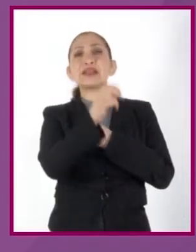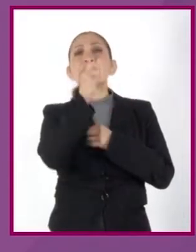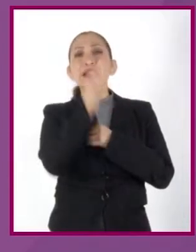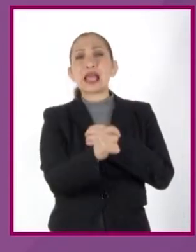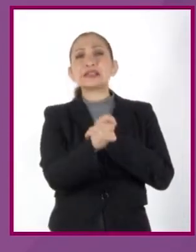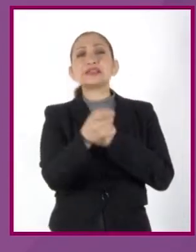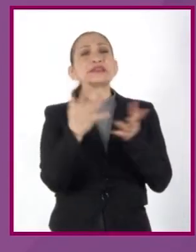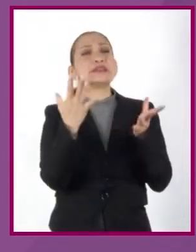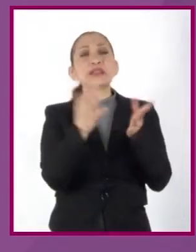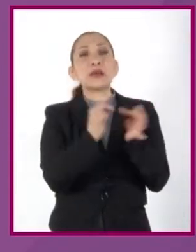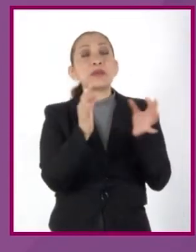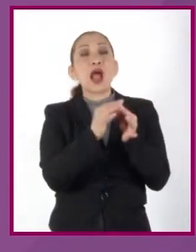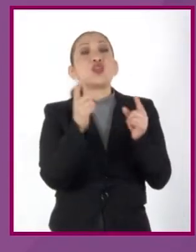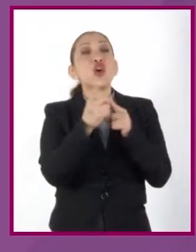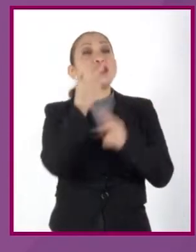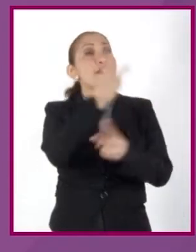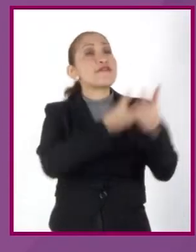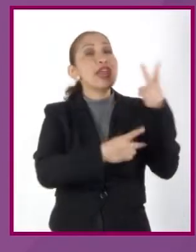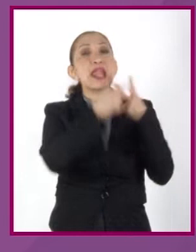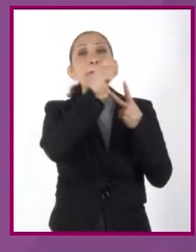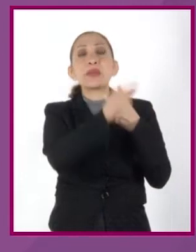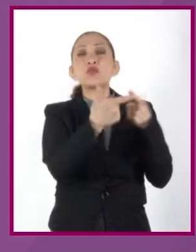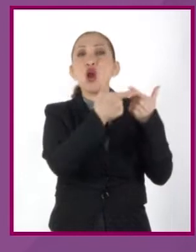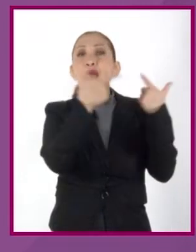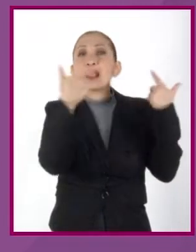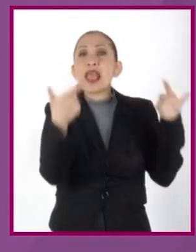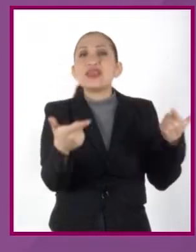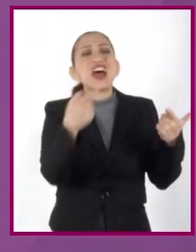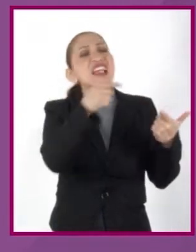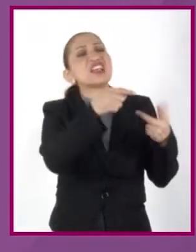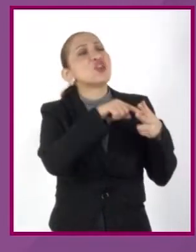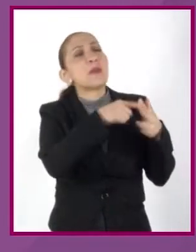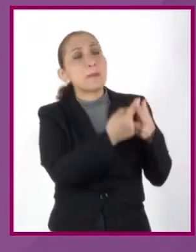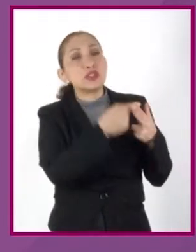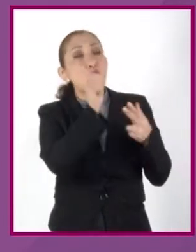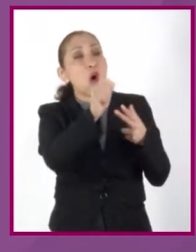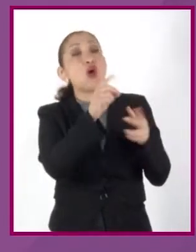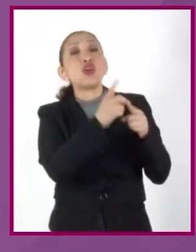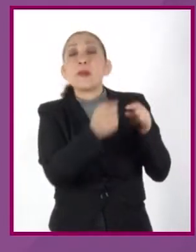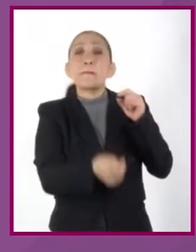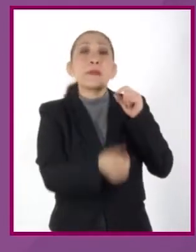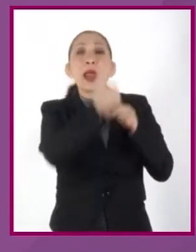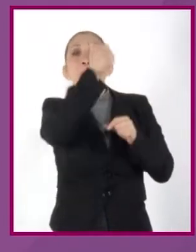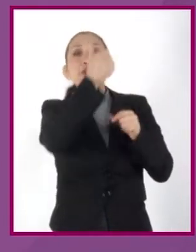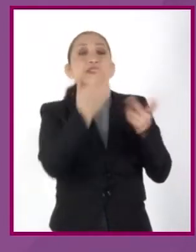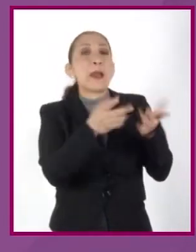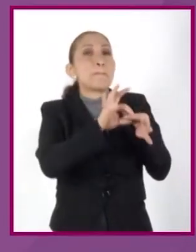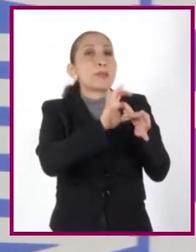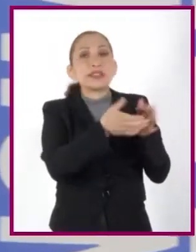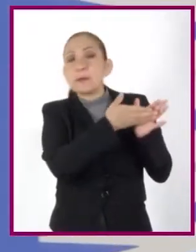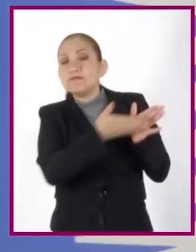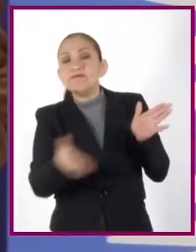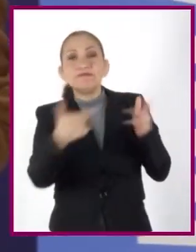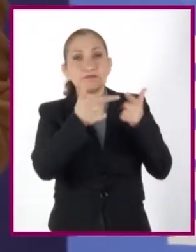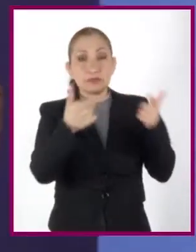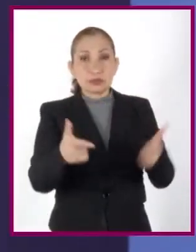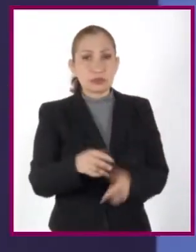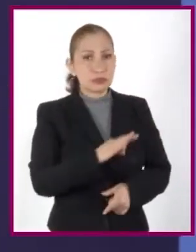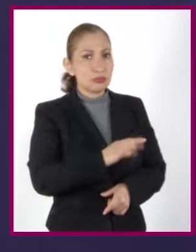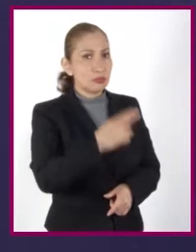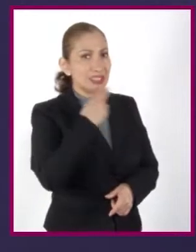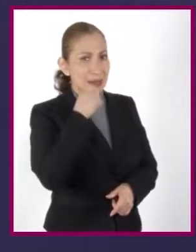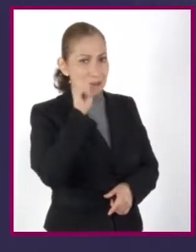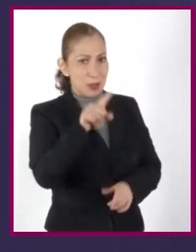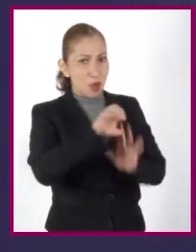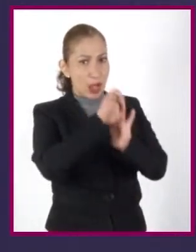en el que escribiremos de qué lugar proviene la leyenda o bien el sitio en el que fue contada por primera vez. Podemos usar el